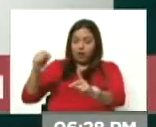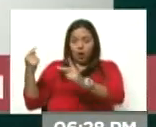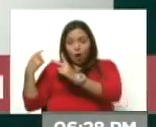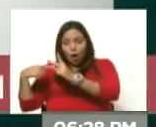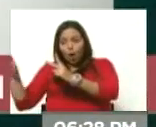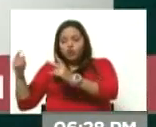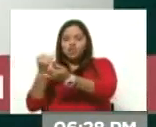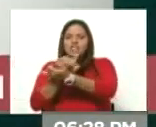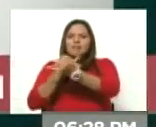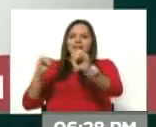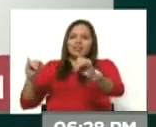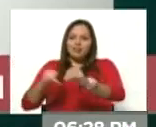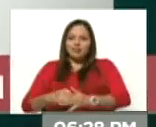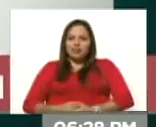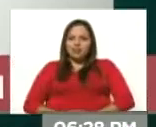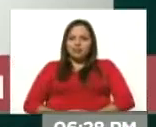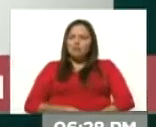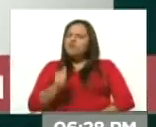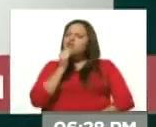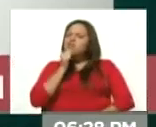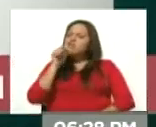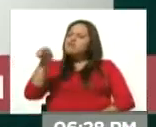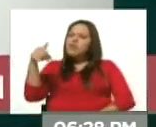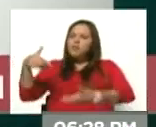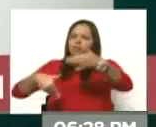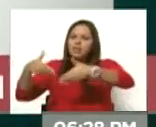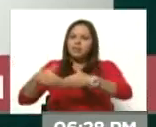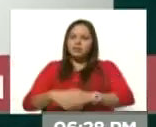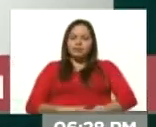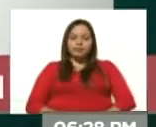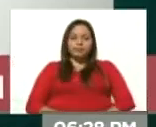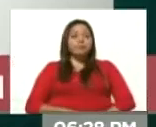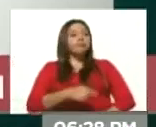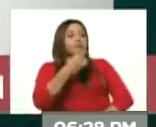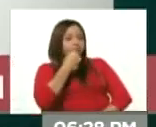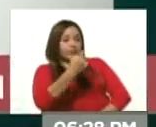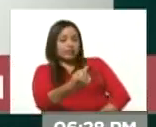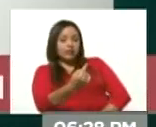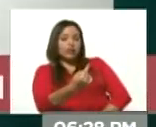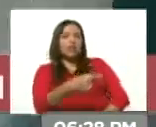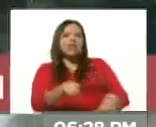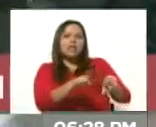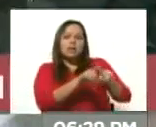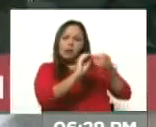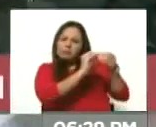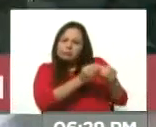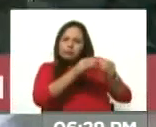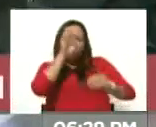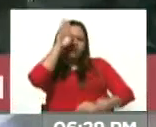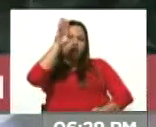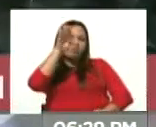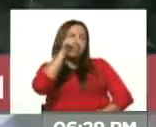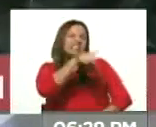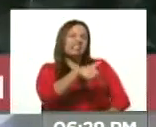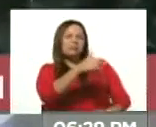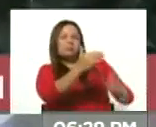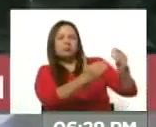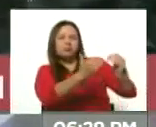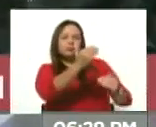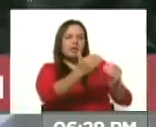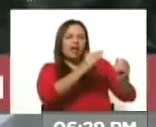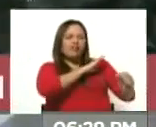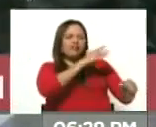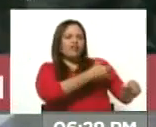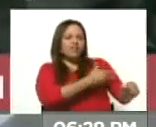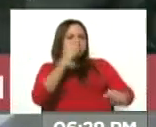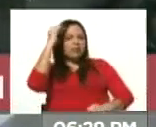independiente por quién votaría usted mucho digo son preguntas para elaborar escenario aquí quisimos medir un poco la fuerza la